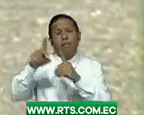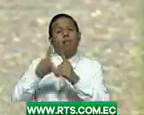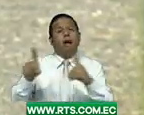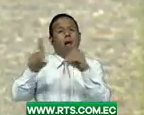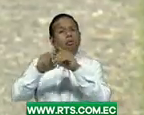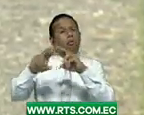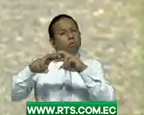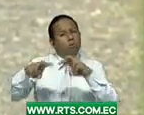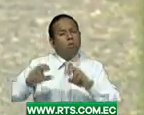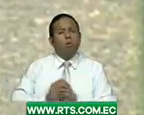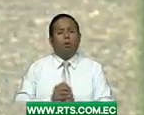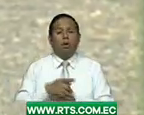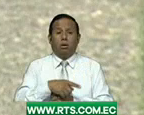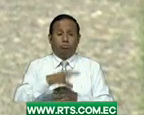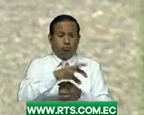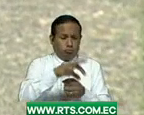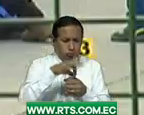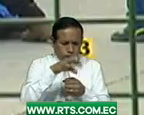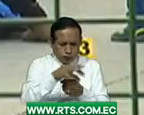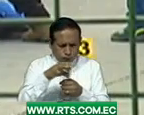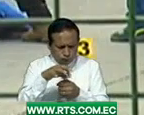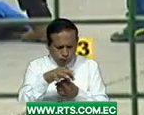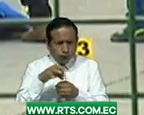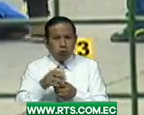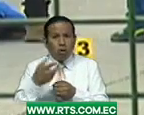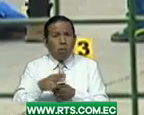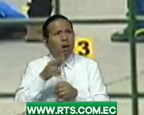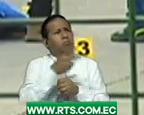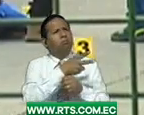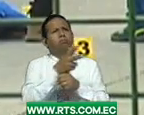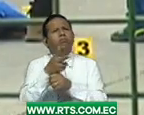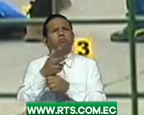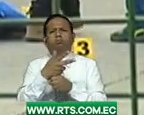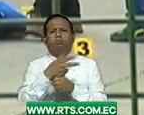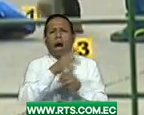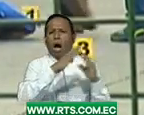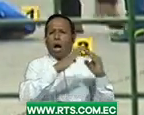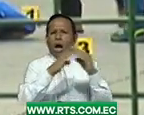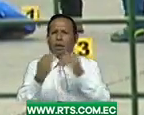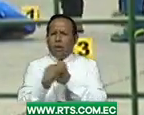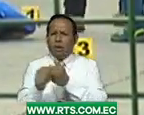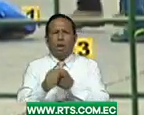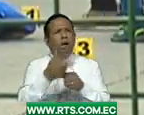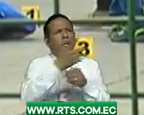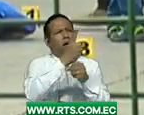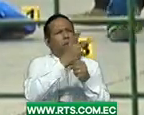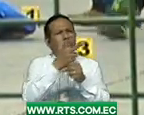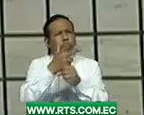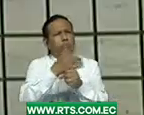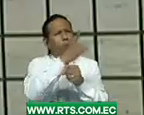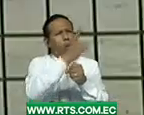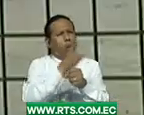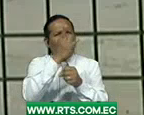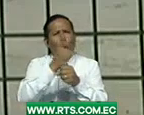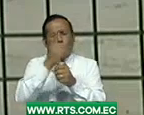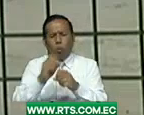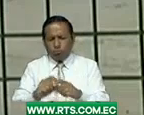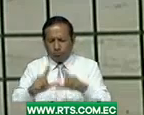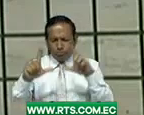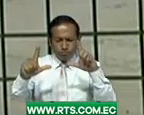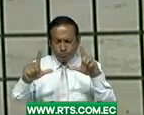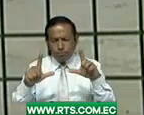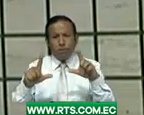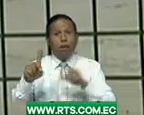Criminalística hizo levantamiento de los casquillos. Verificó además cámaras de vigilancia de domicilios cercanos. Y la DINASEG inició las indagaciones